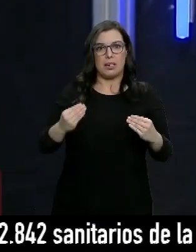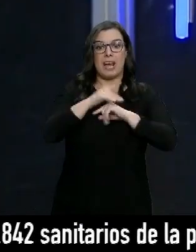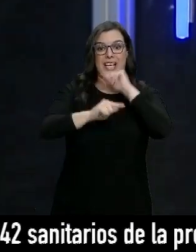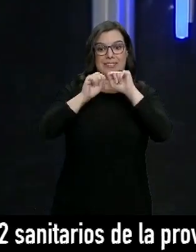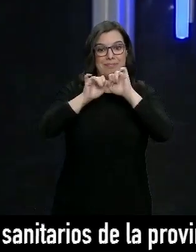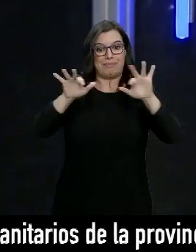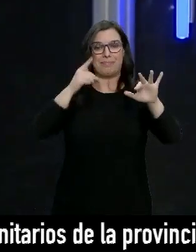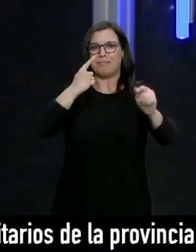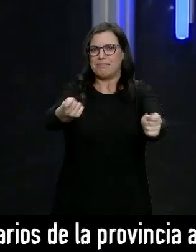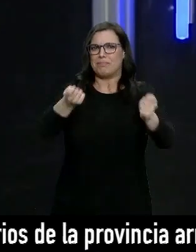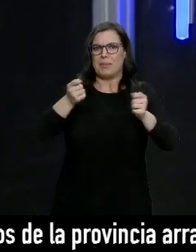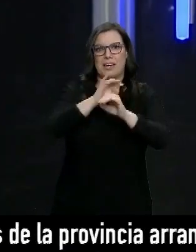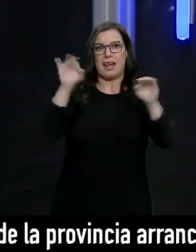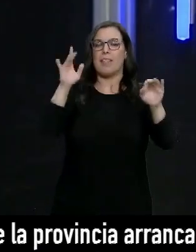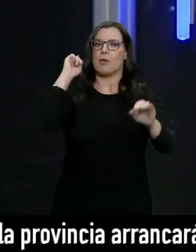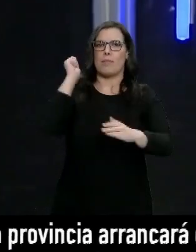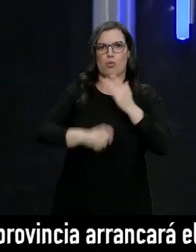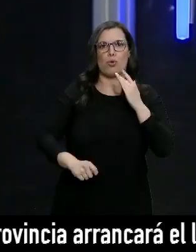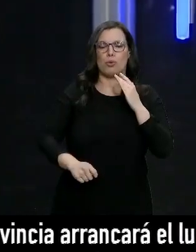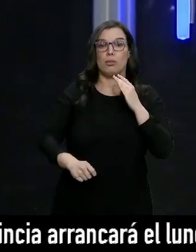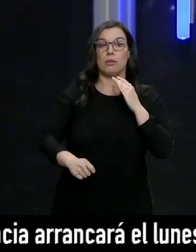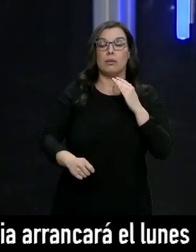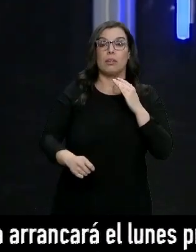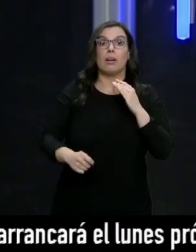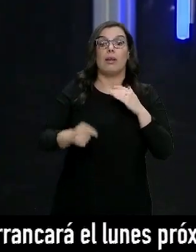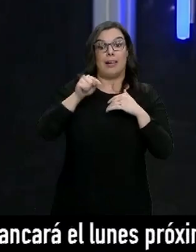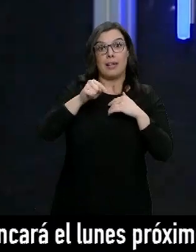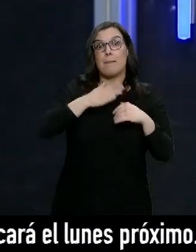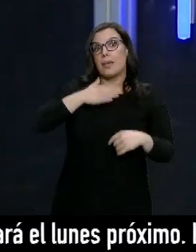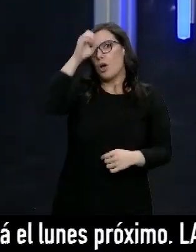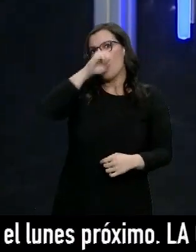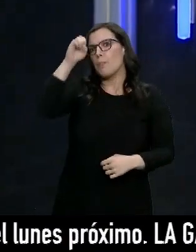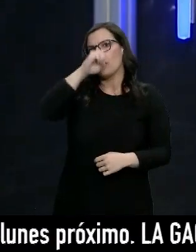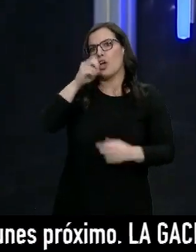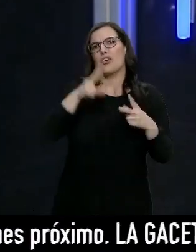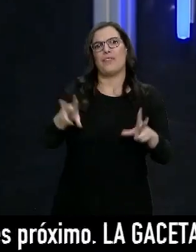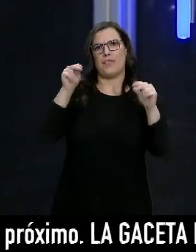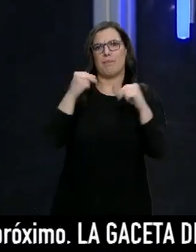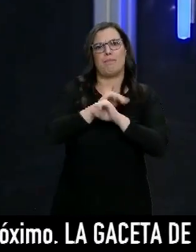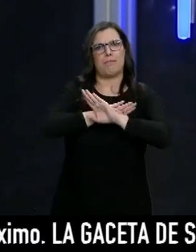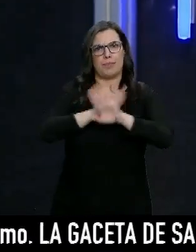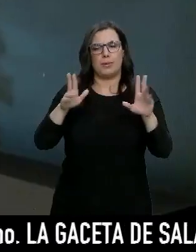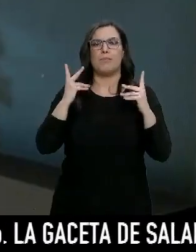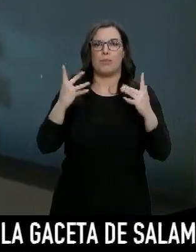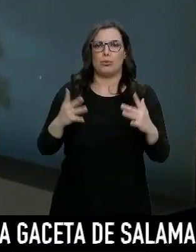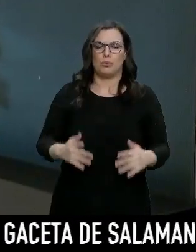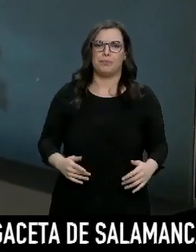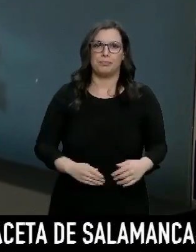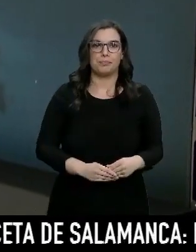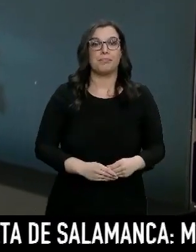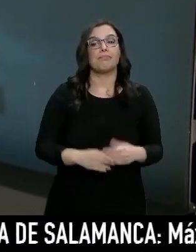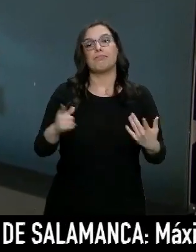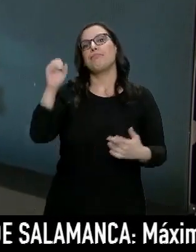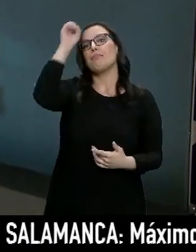propagarse, pero que sea muy contundente. De esa manera, en mi opinión, acabaríamos mucho antes con el problema. Bueno, pues es